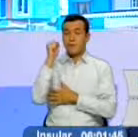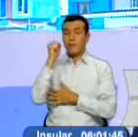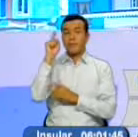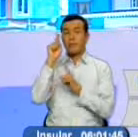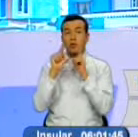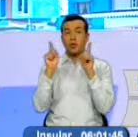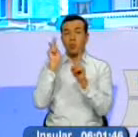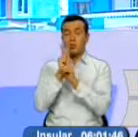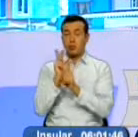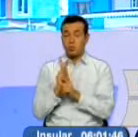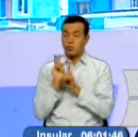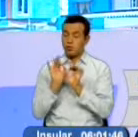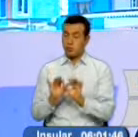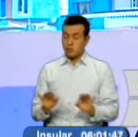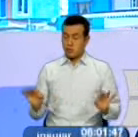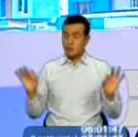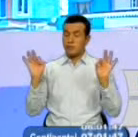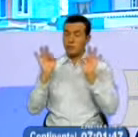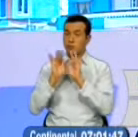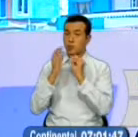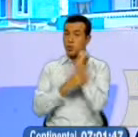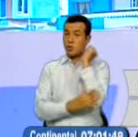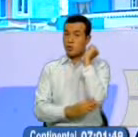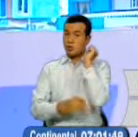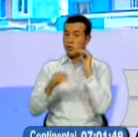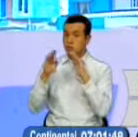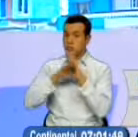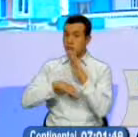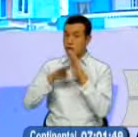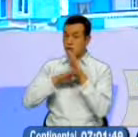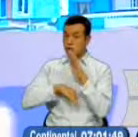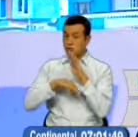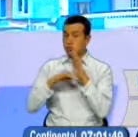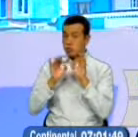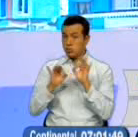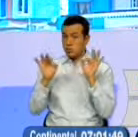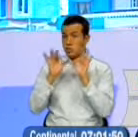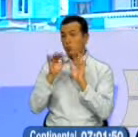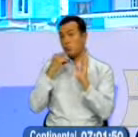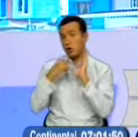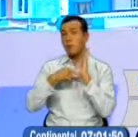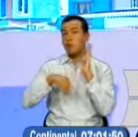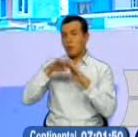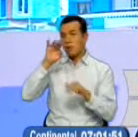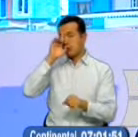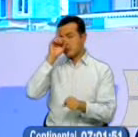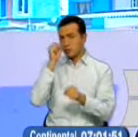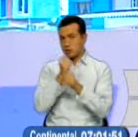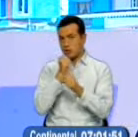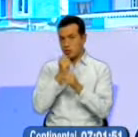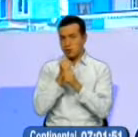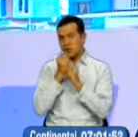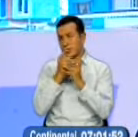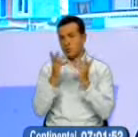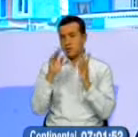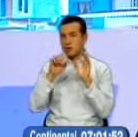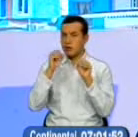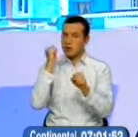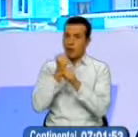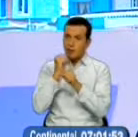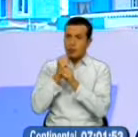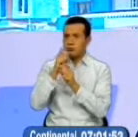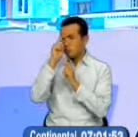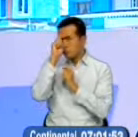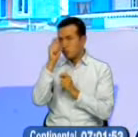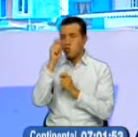algunos determinantes fundamentales para reducir la pobreza. Uno, evidentemente, es la generación de trabajo. El trabajo digno, el trabajo que